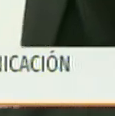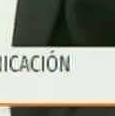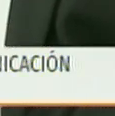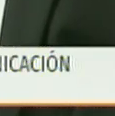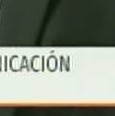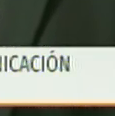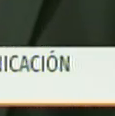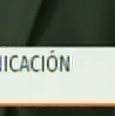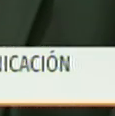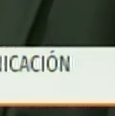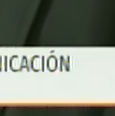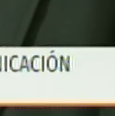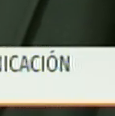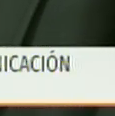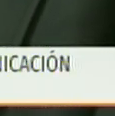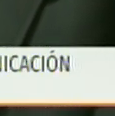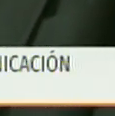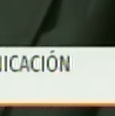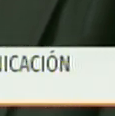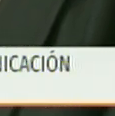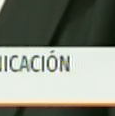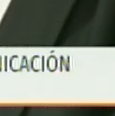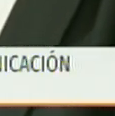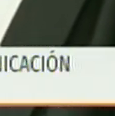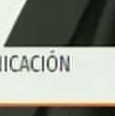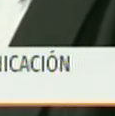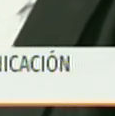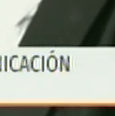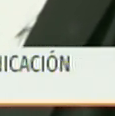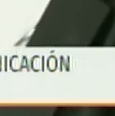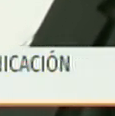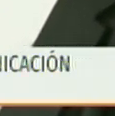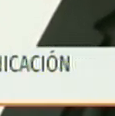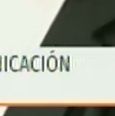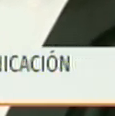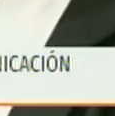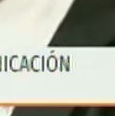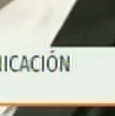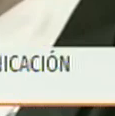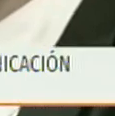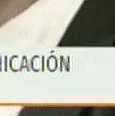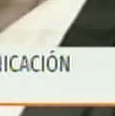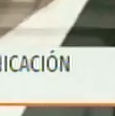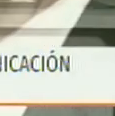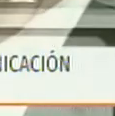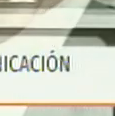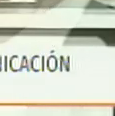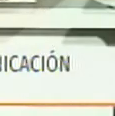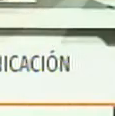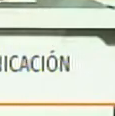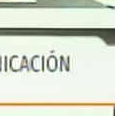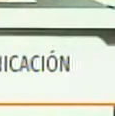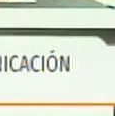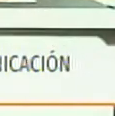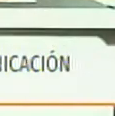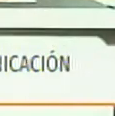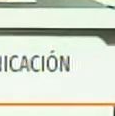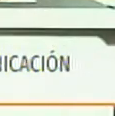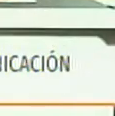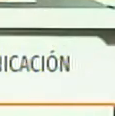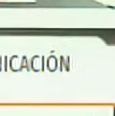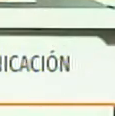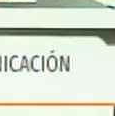reuniones secretas del gobierno de Noruega como enlace con el sector